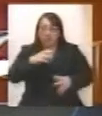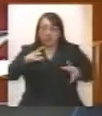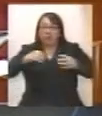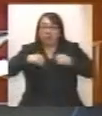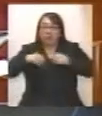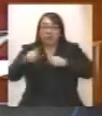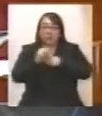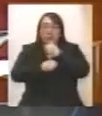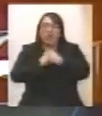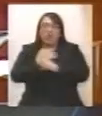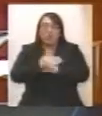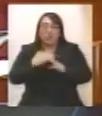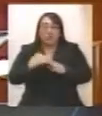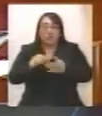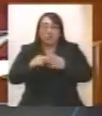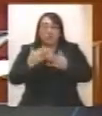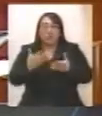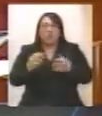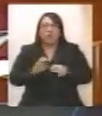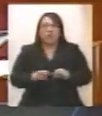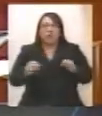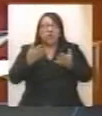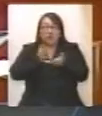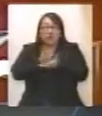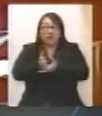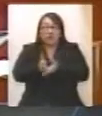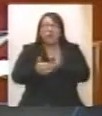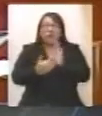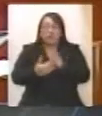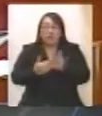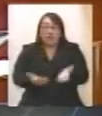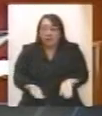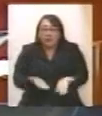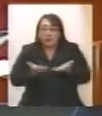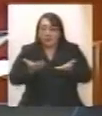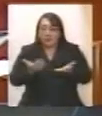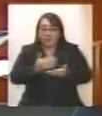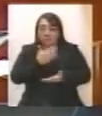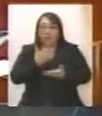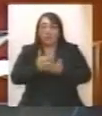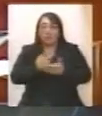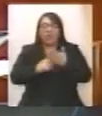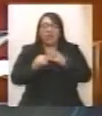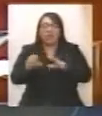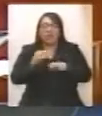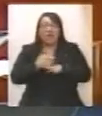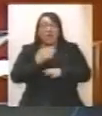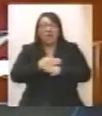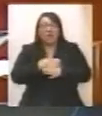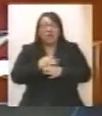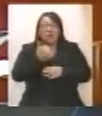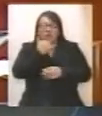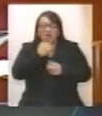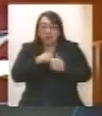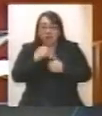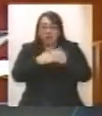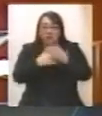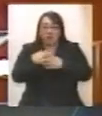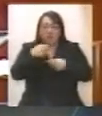adoptando hace un año y medio medidas orientadas a identificar y levantar las trabas que hubiesen surgido a la